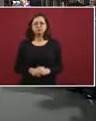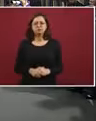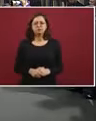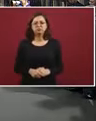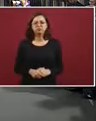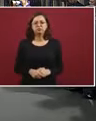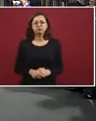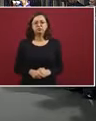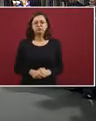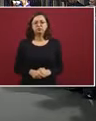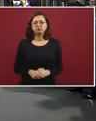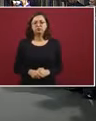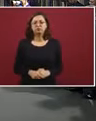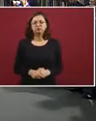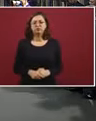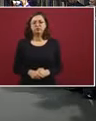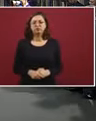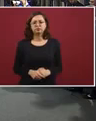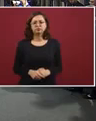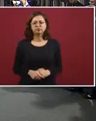¿Usted, por favor?